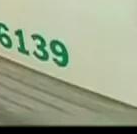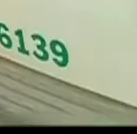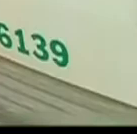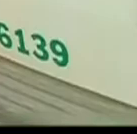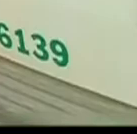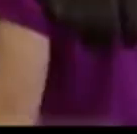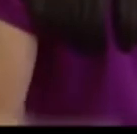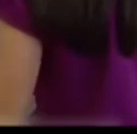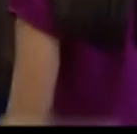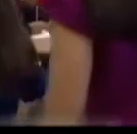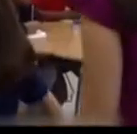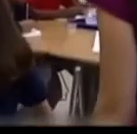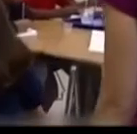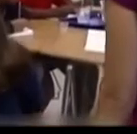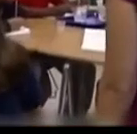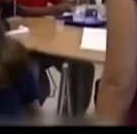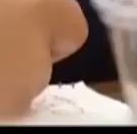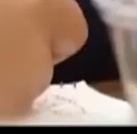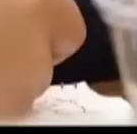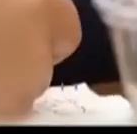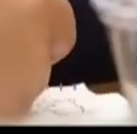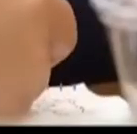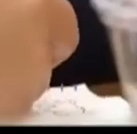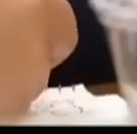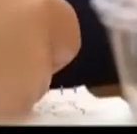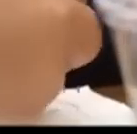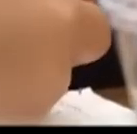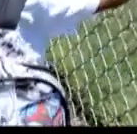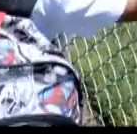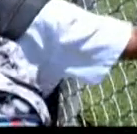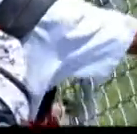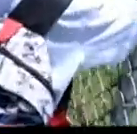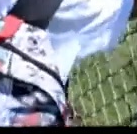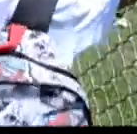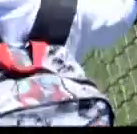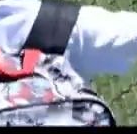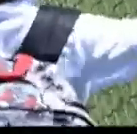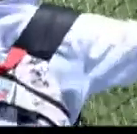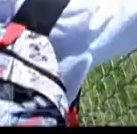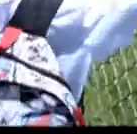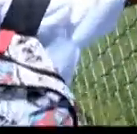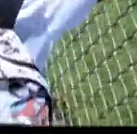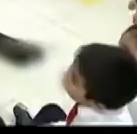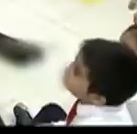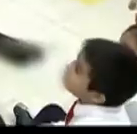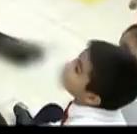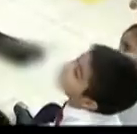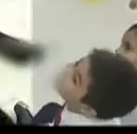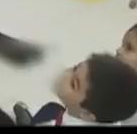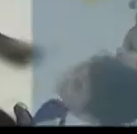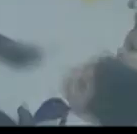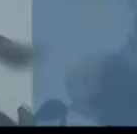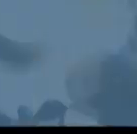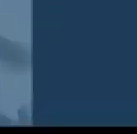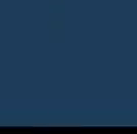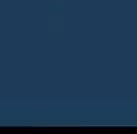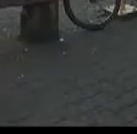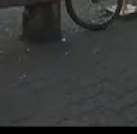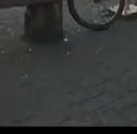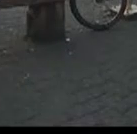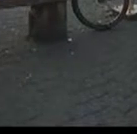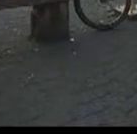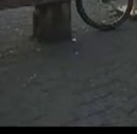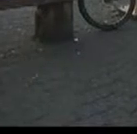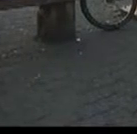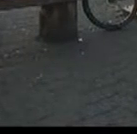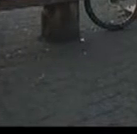desean estudiar en Estados Unidos se enfrentan a muchas limitantes. Hoy la primera entrega de una investigación especial.